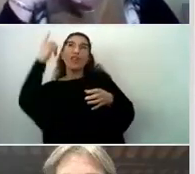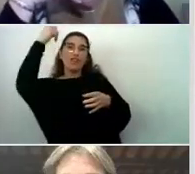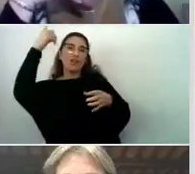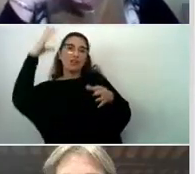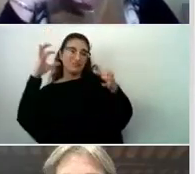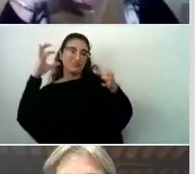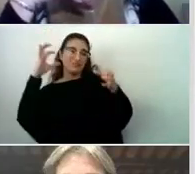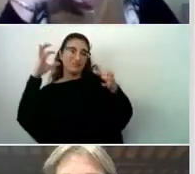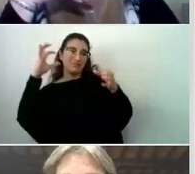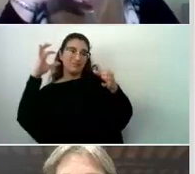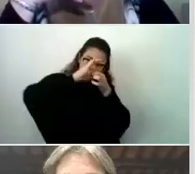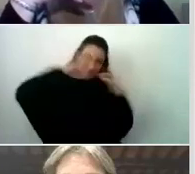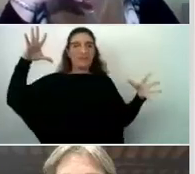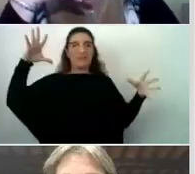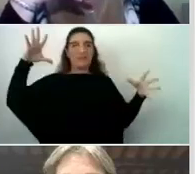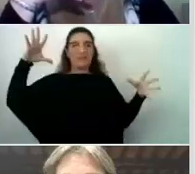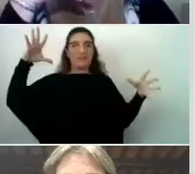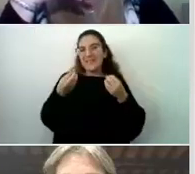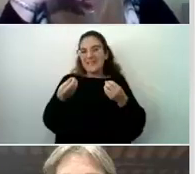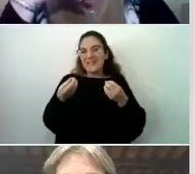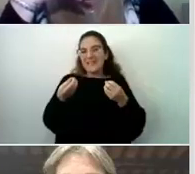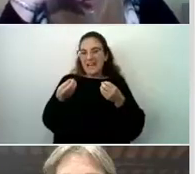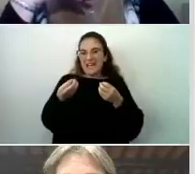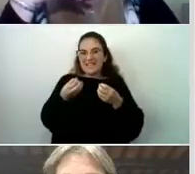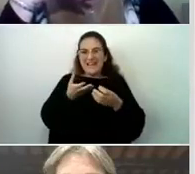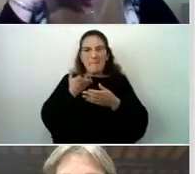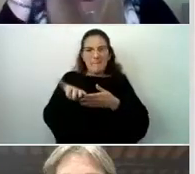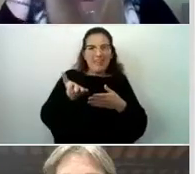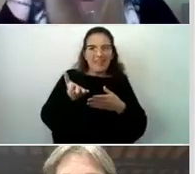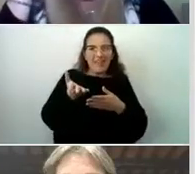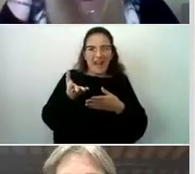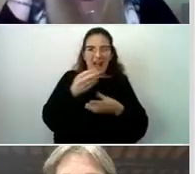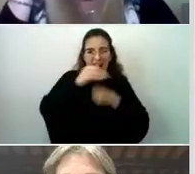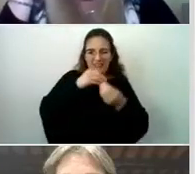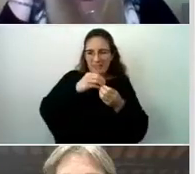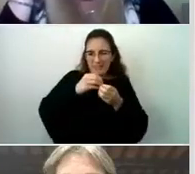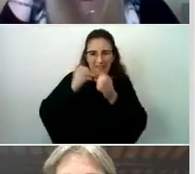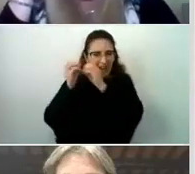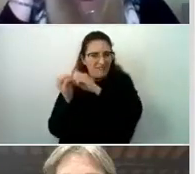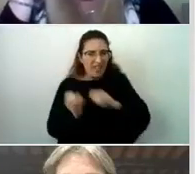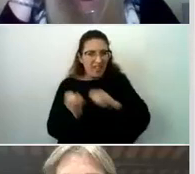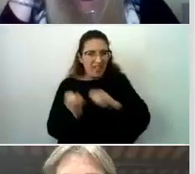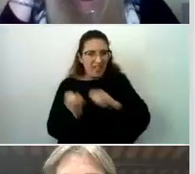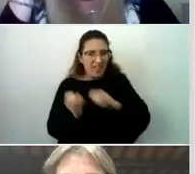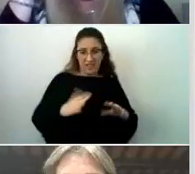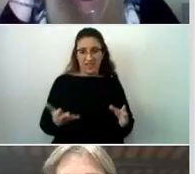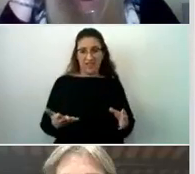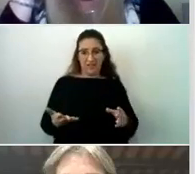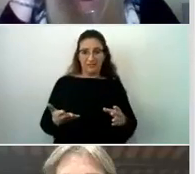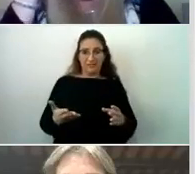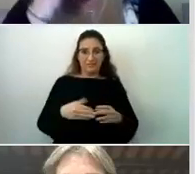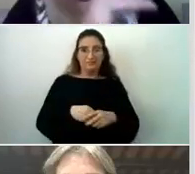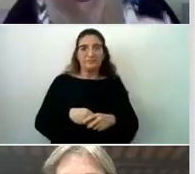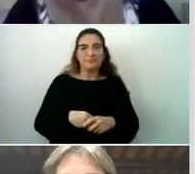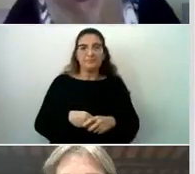instaba a esa familia a deshacerse del niño por el término de un año a través de un consejo de ancianos. Bueno,